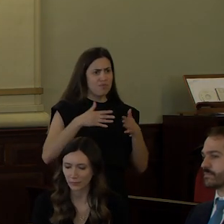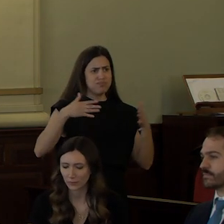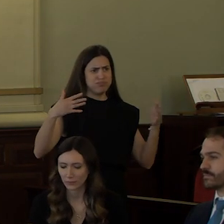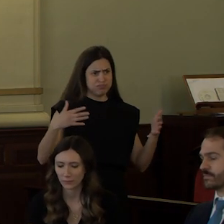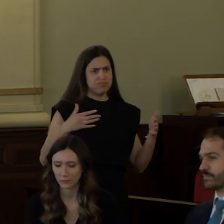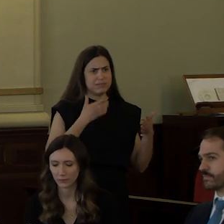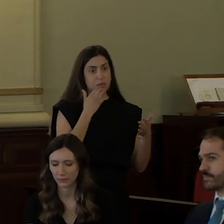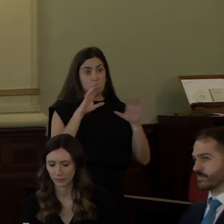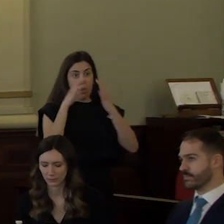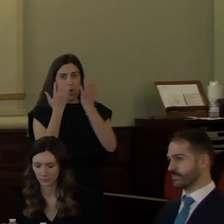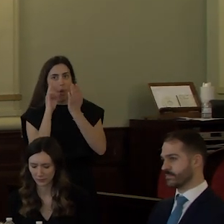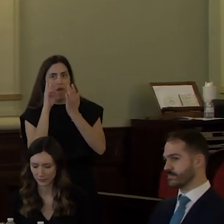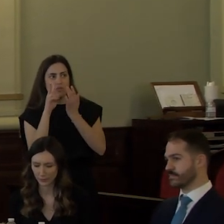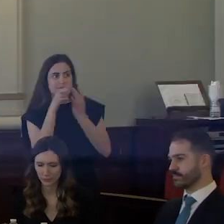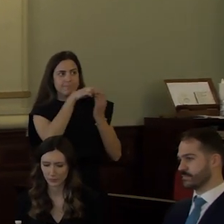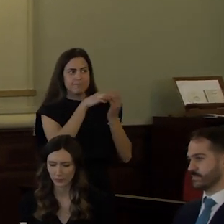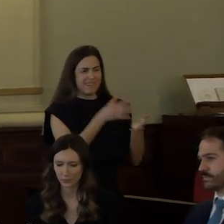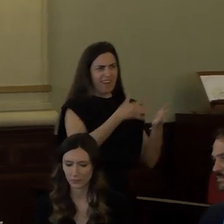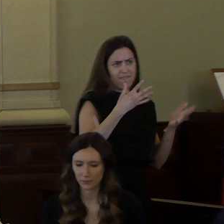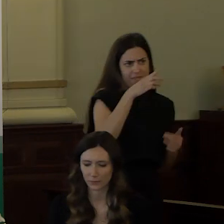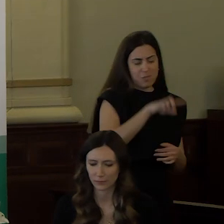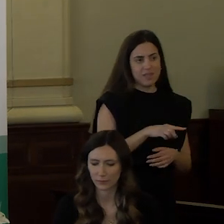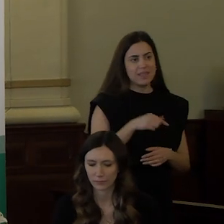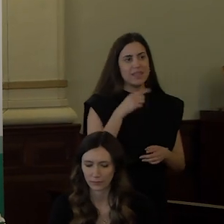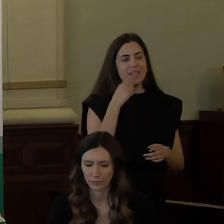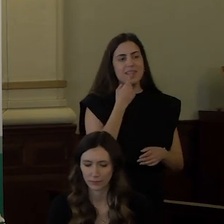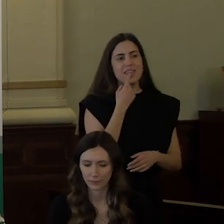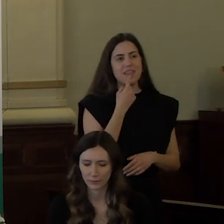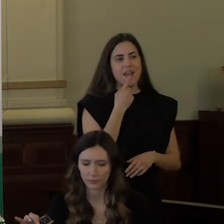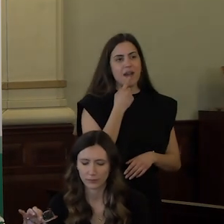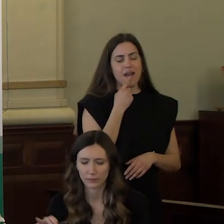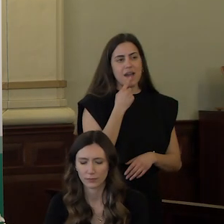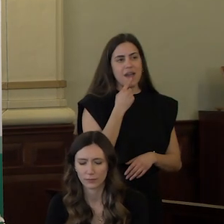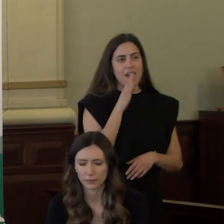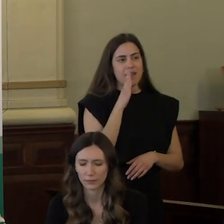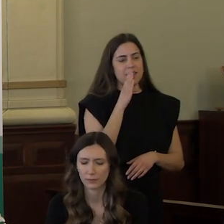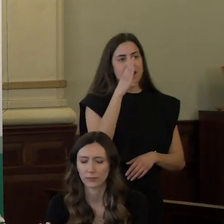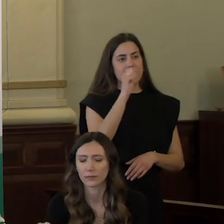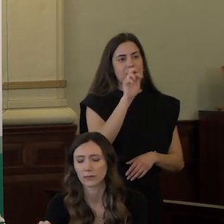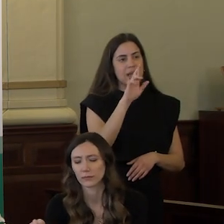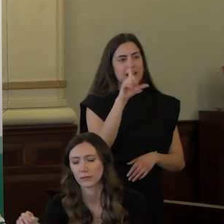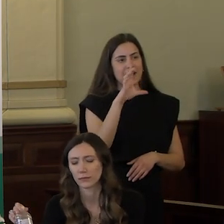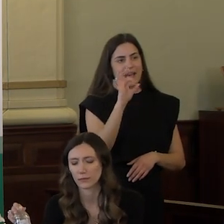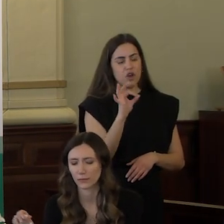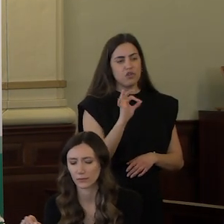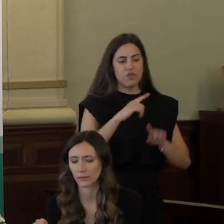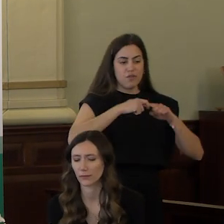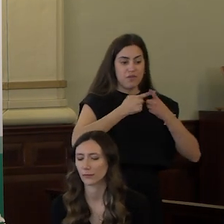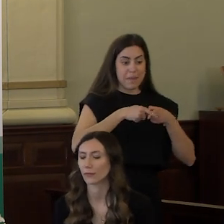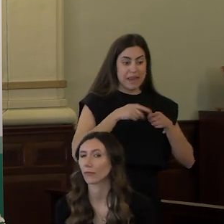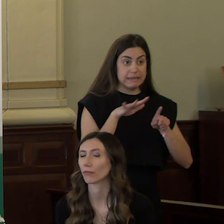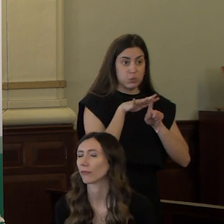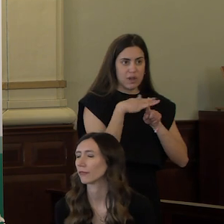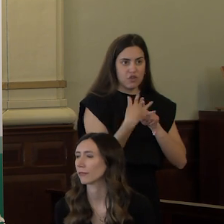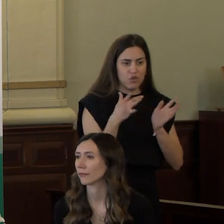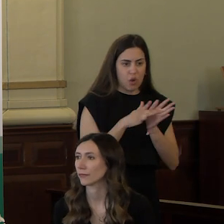mundo. Lo decía Carlos antes cuando planteaba, oye, cuando a una familia le llega la situación